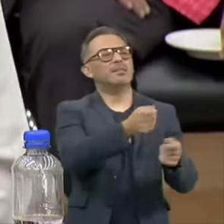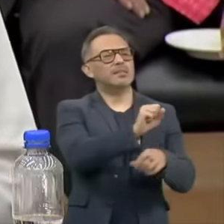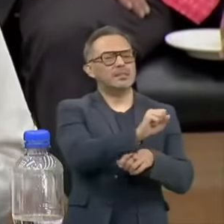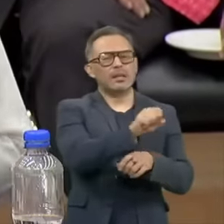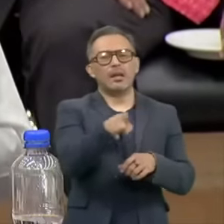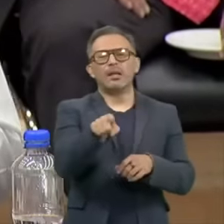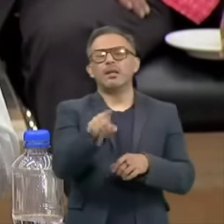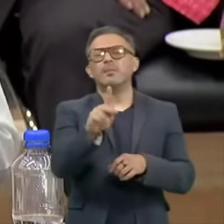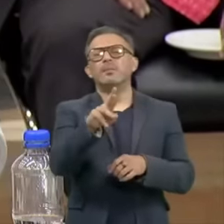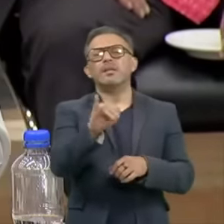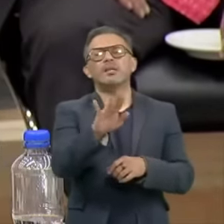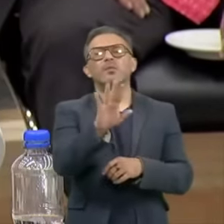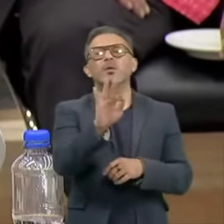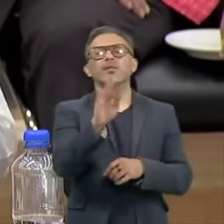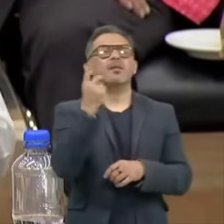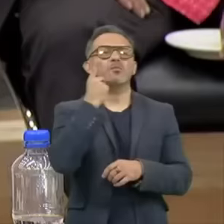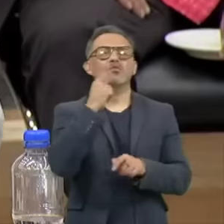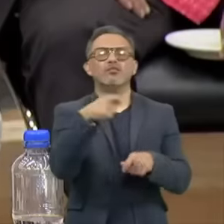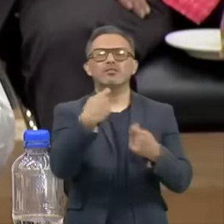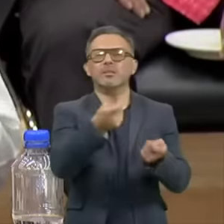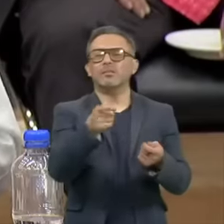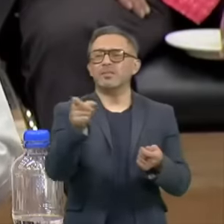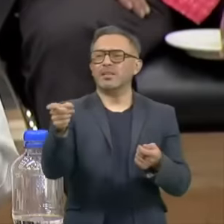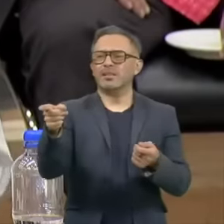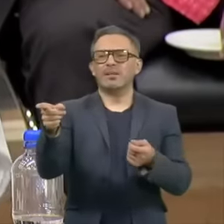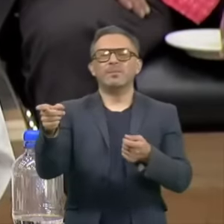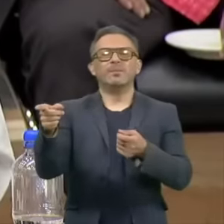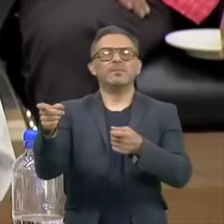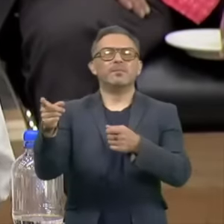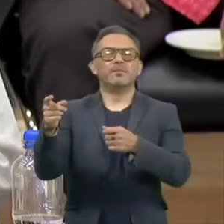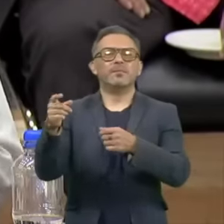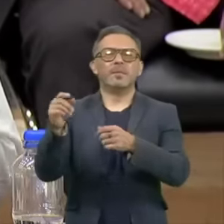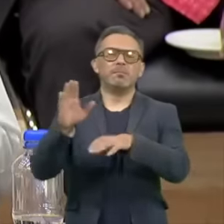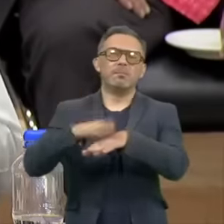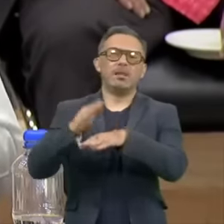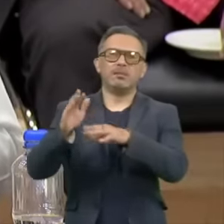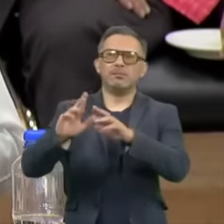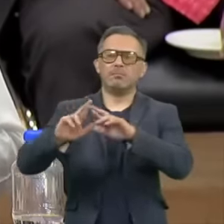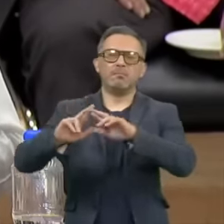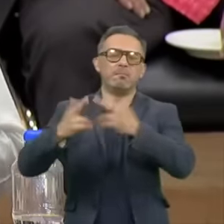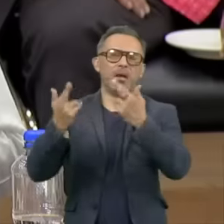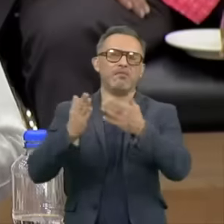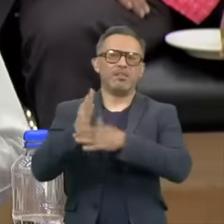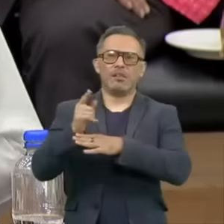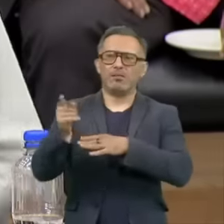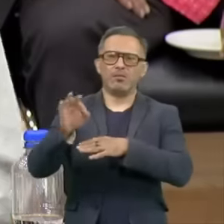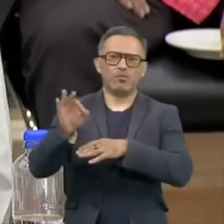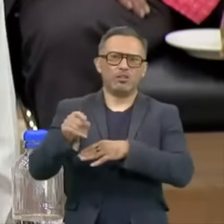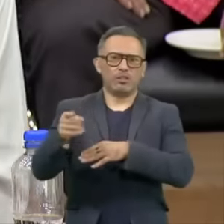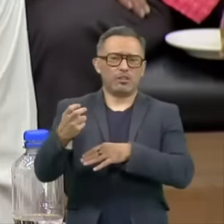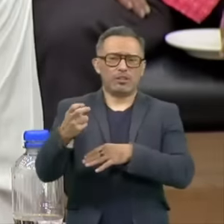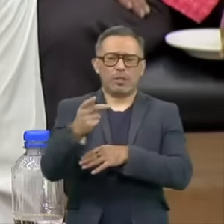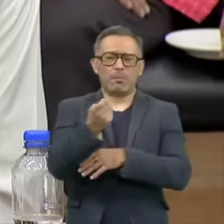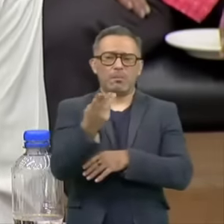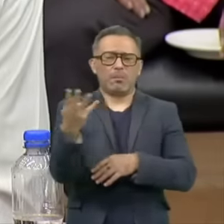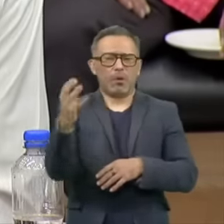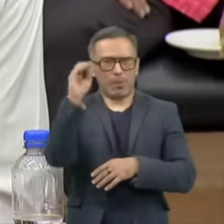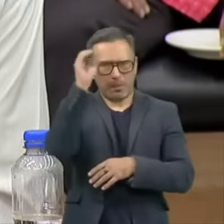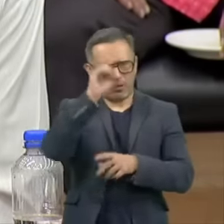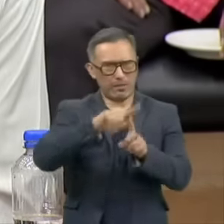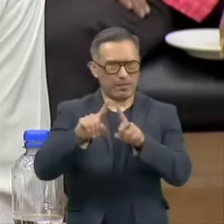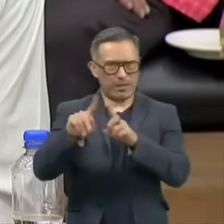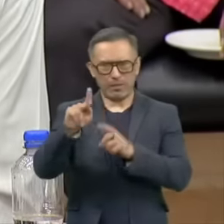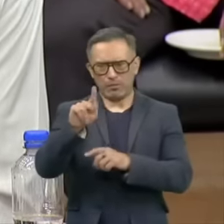diputados al PRI y hay que darle una sobrerepresentación mayor porque esto es la pluralidad. Inclusive